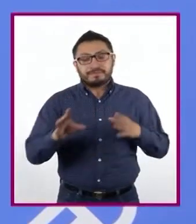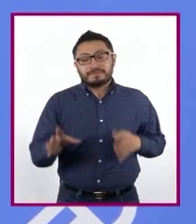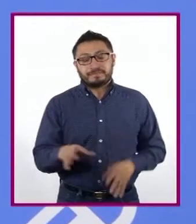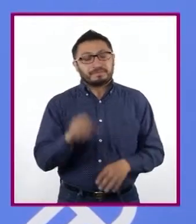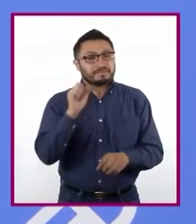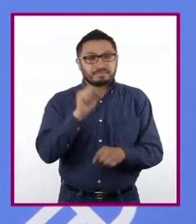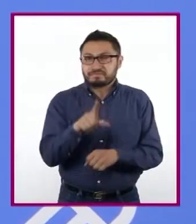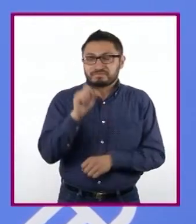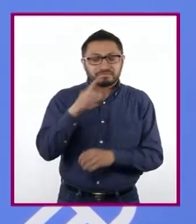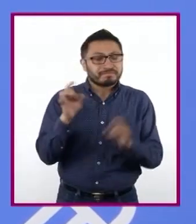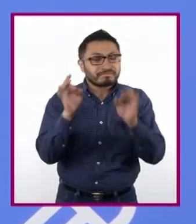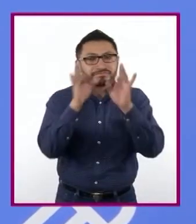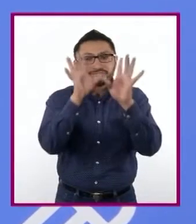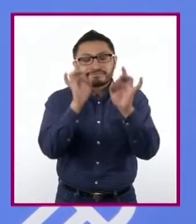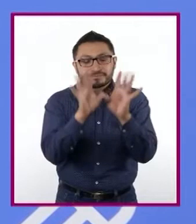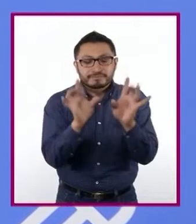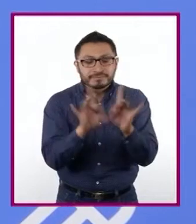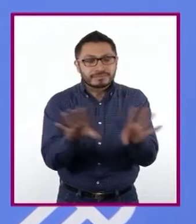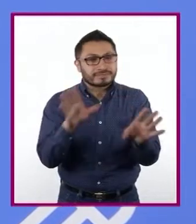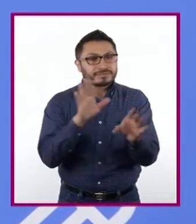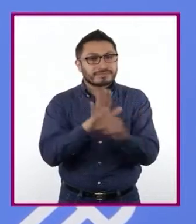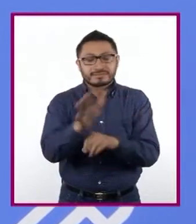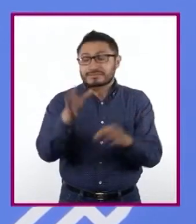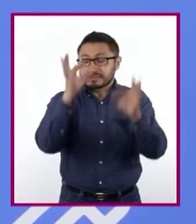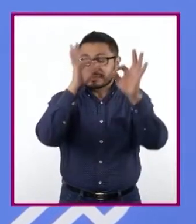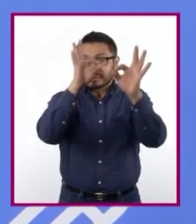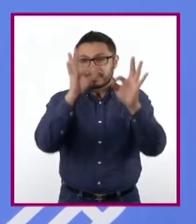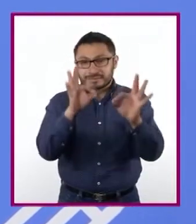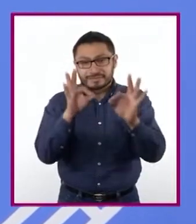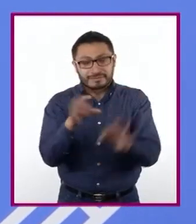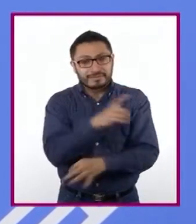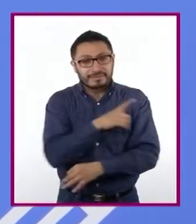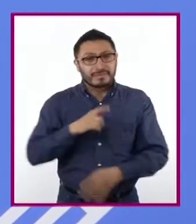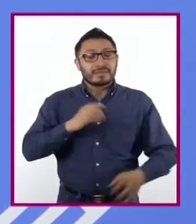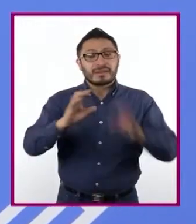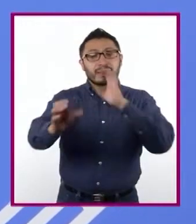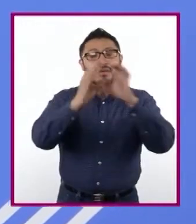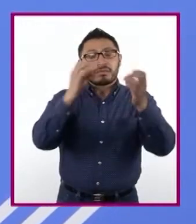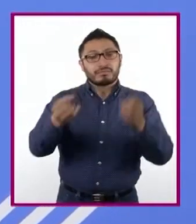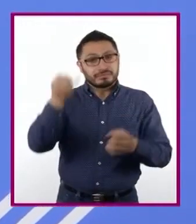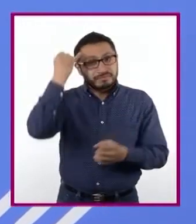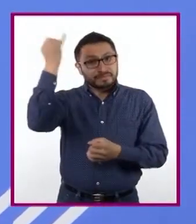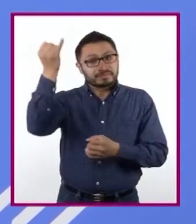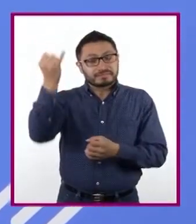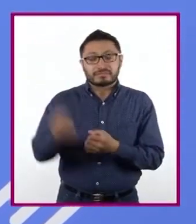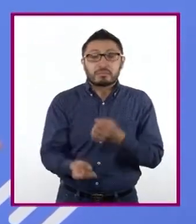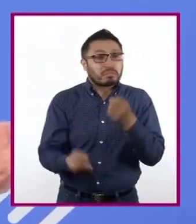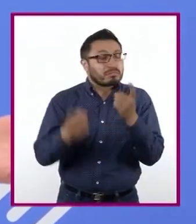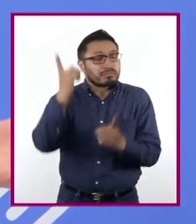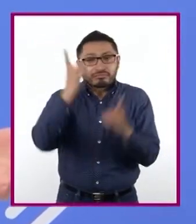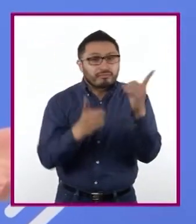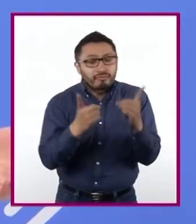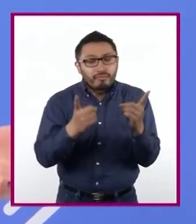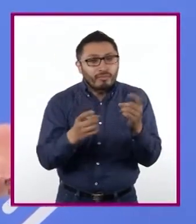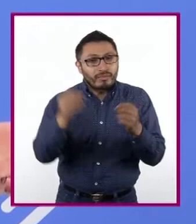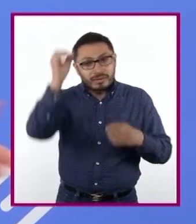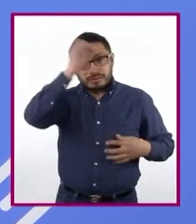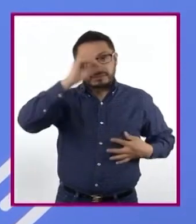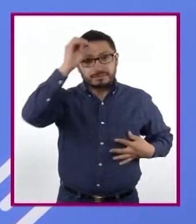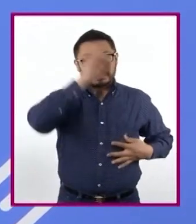constantemente situaciones en las que se precisa comunicar ideas, dudas, puntos de